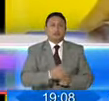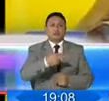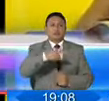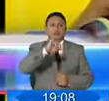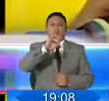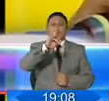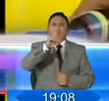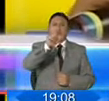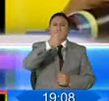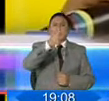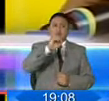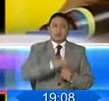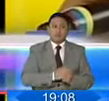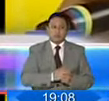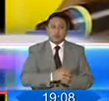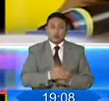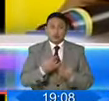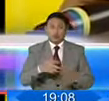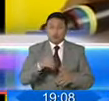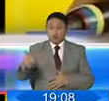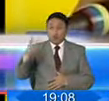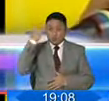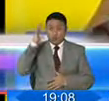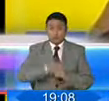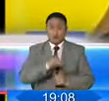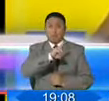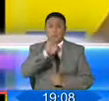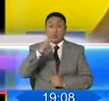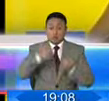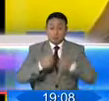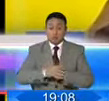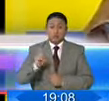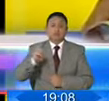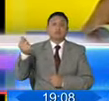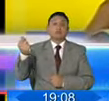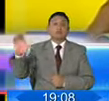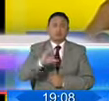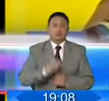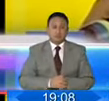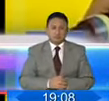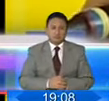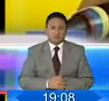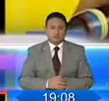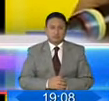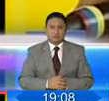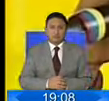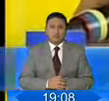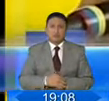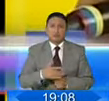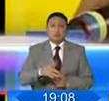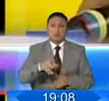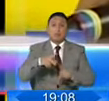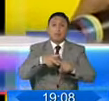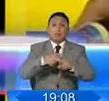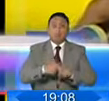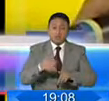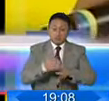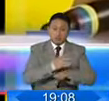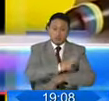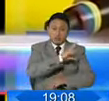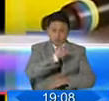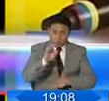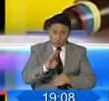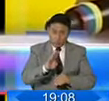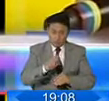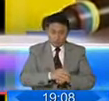llama que estamos desesperados por liquidez para llegar al 24 de mayo el préstamo se firmantes 24 de mayo pero lo desembolso vienen después de